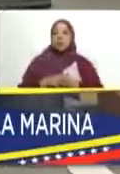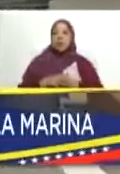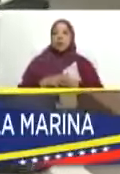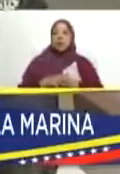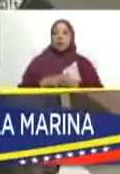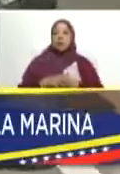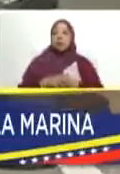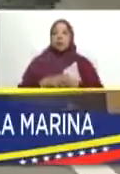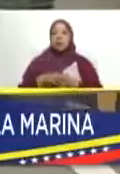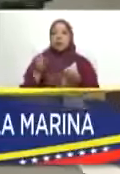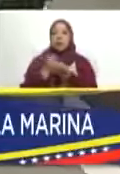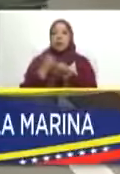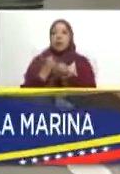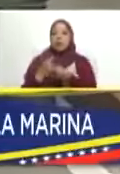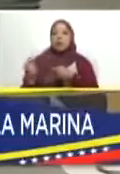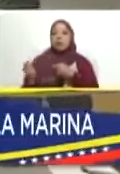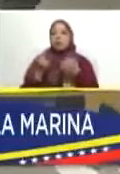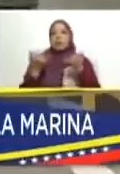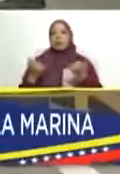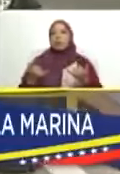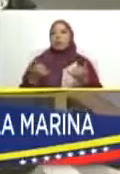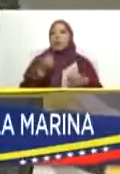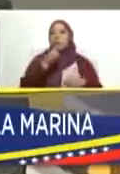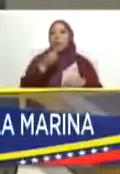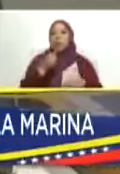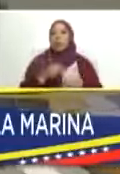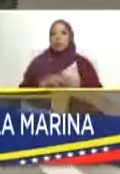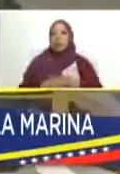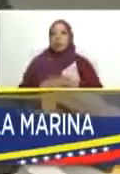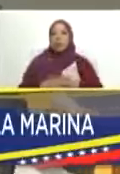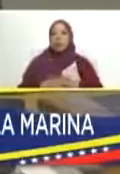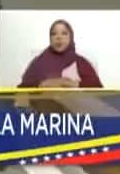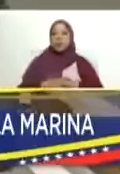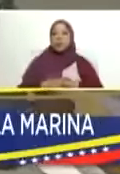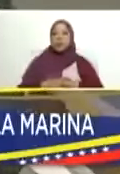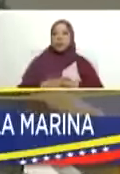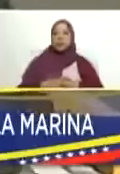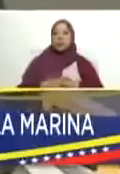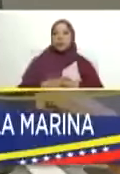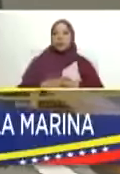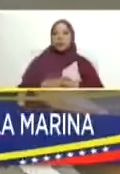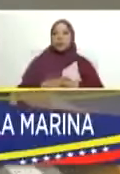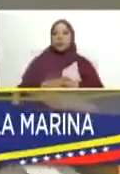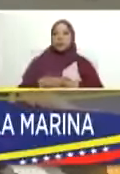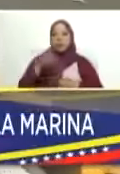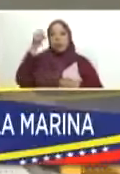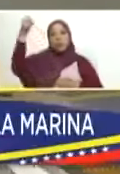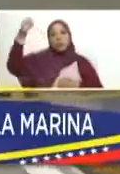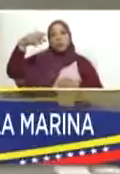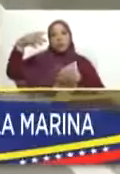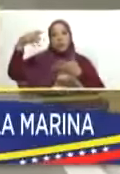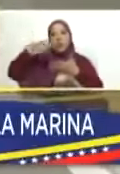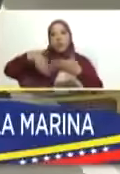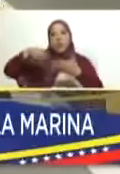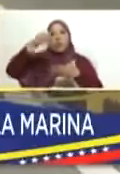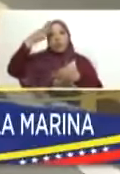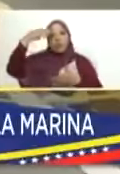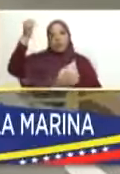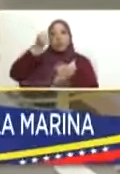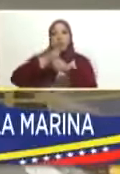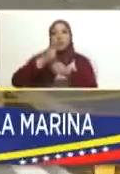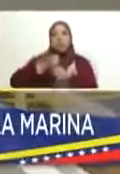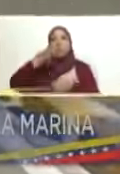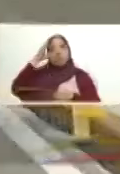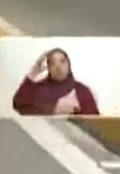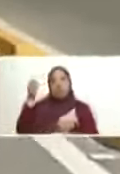sol recibe radiante. Bueno, ese que nace como en el debe sentido... ser, pues el sol es una bendición de Dios. El sol es hechura de Dios. Saludo a